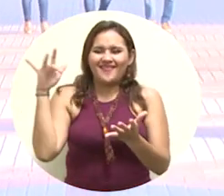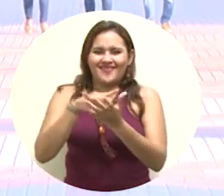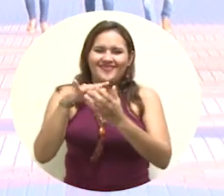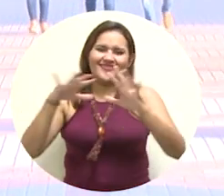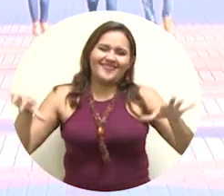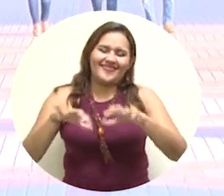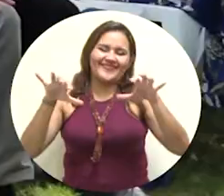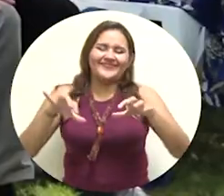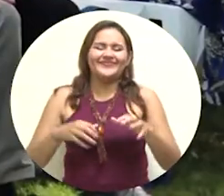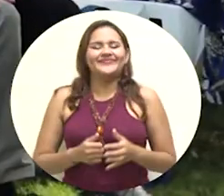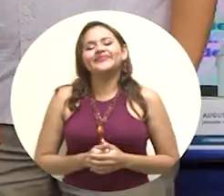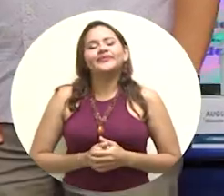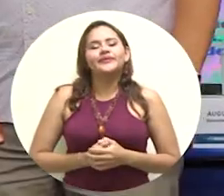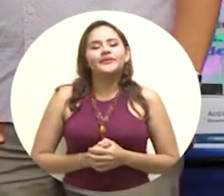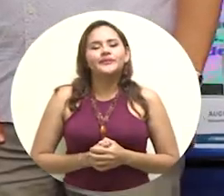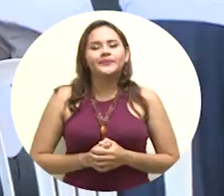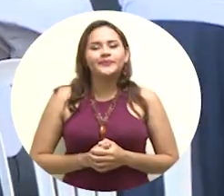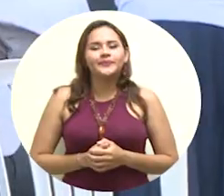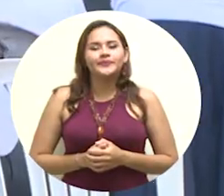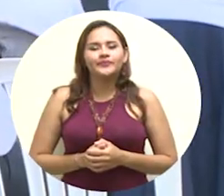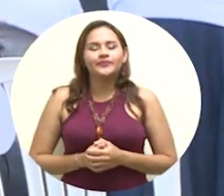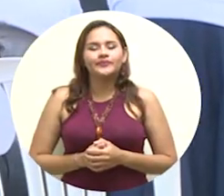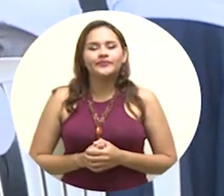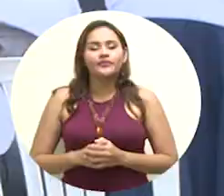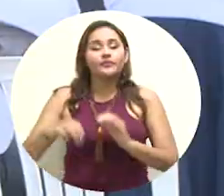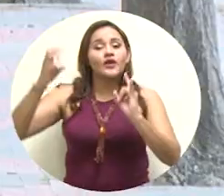asistieron a la actividad.